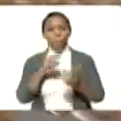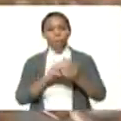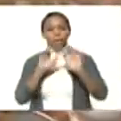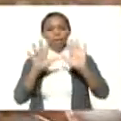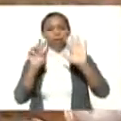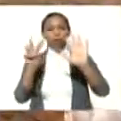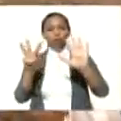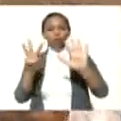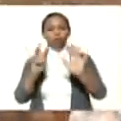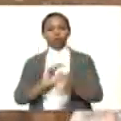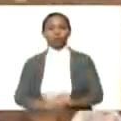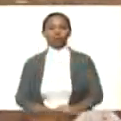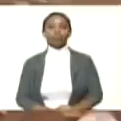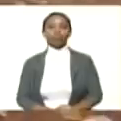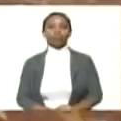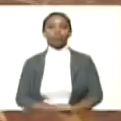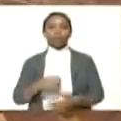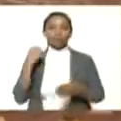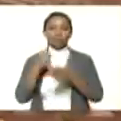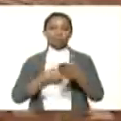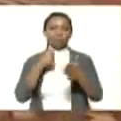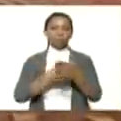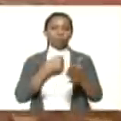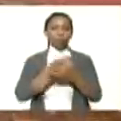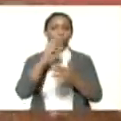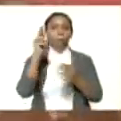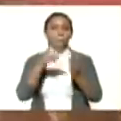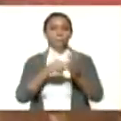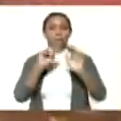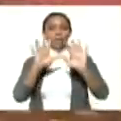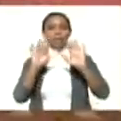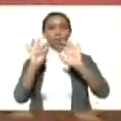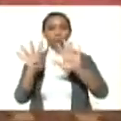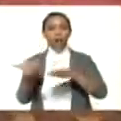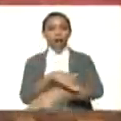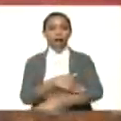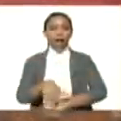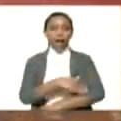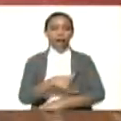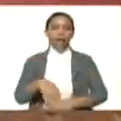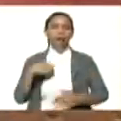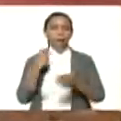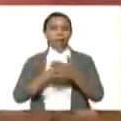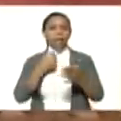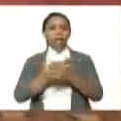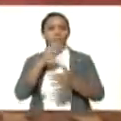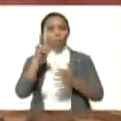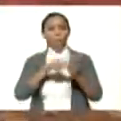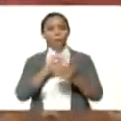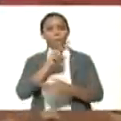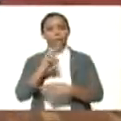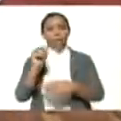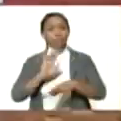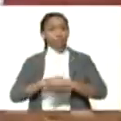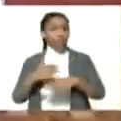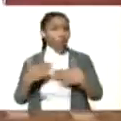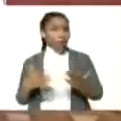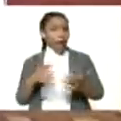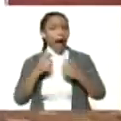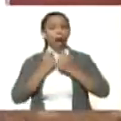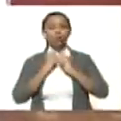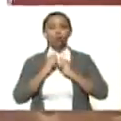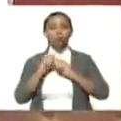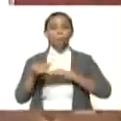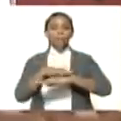2018, las batallas del 2019 en las calles, las batallas del 2020, porque Aristóbulo era